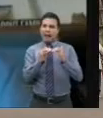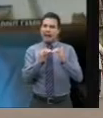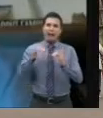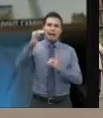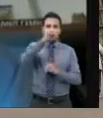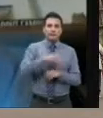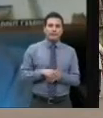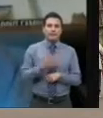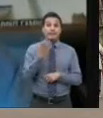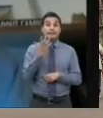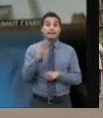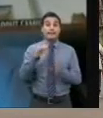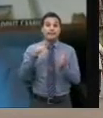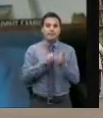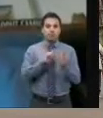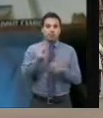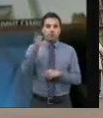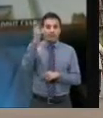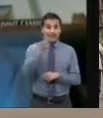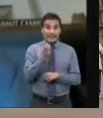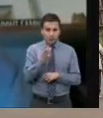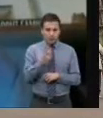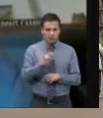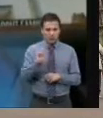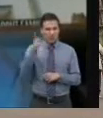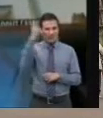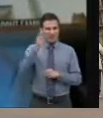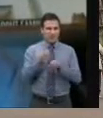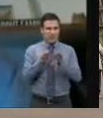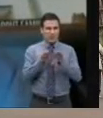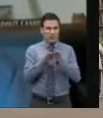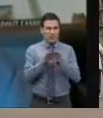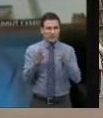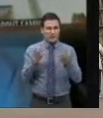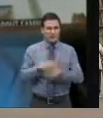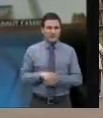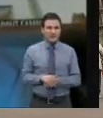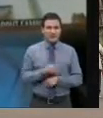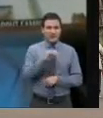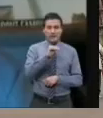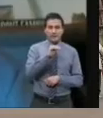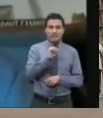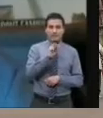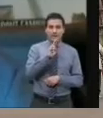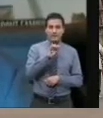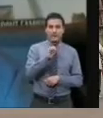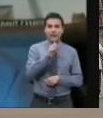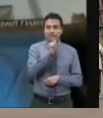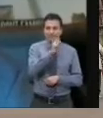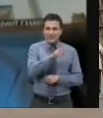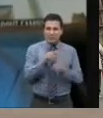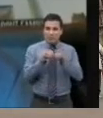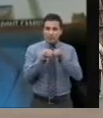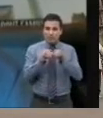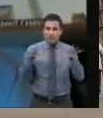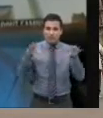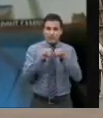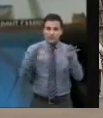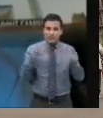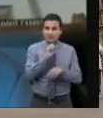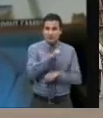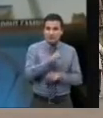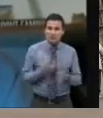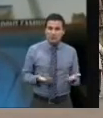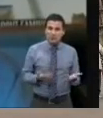es de $10,000 y en dólares. Y a Mariana, los mensajes, los mismos mensajes de los mismos